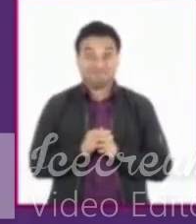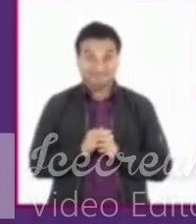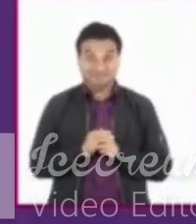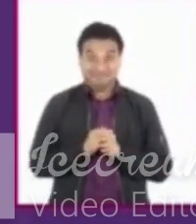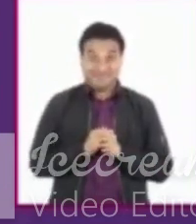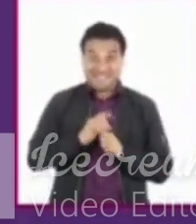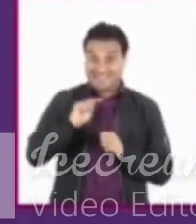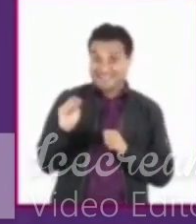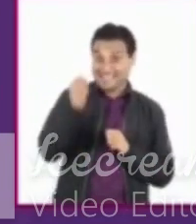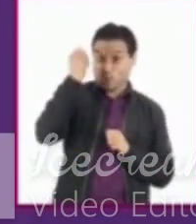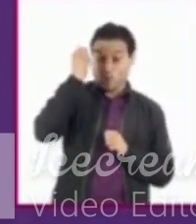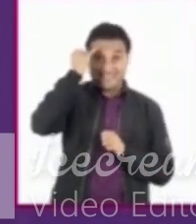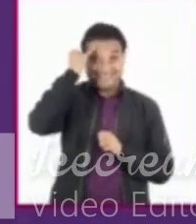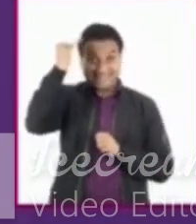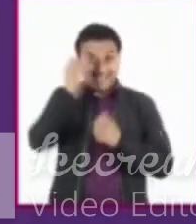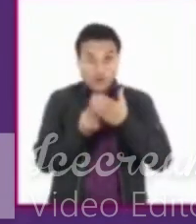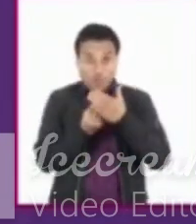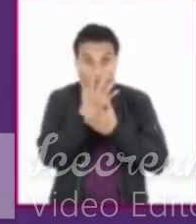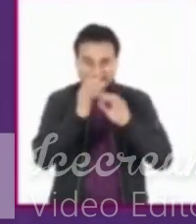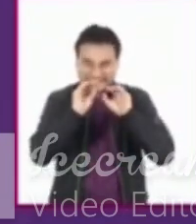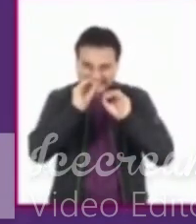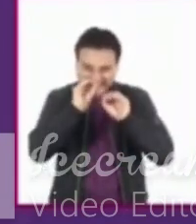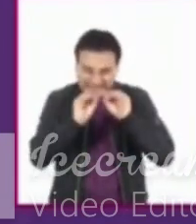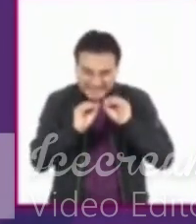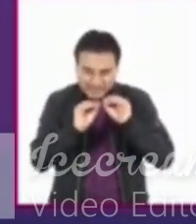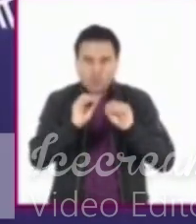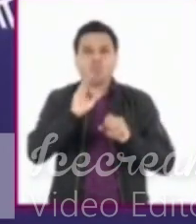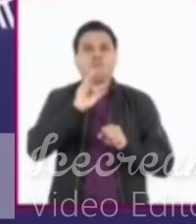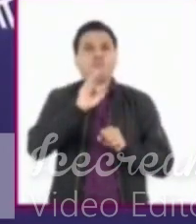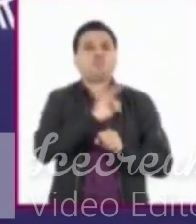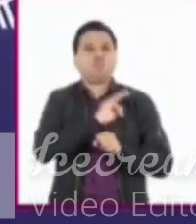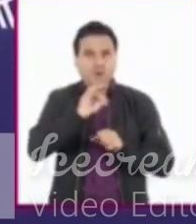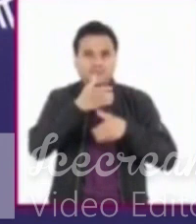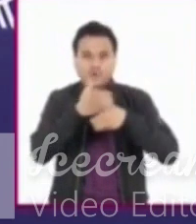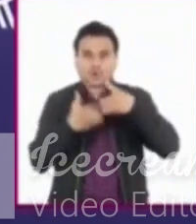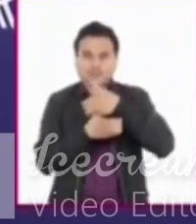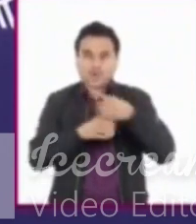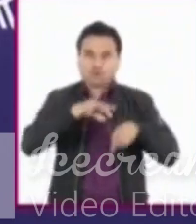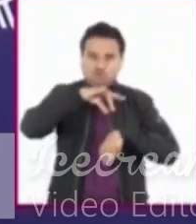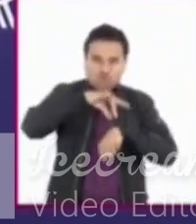innovación tecnológica, logran perfeccionar equipos de uso médico.